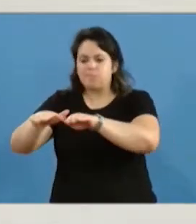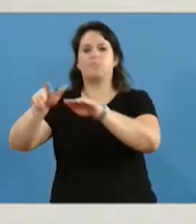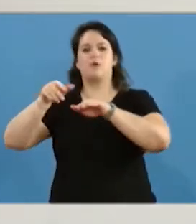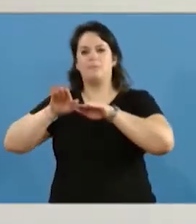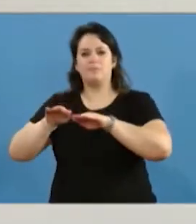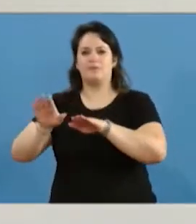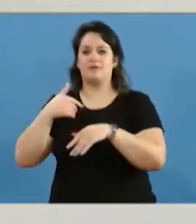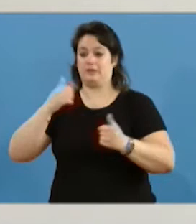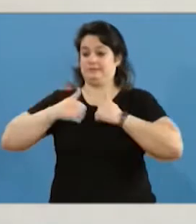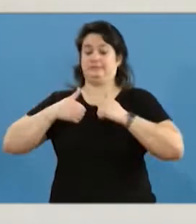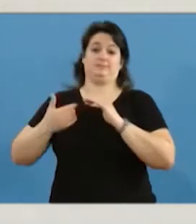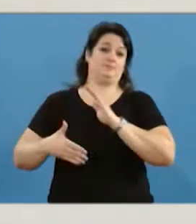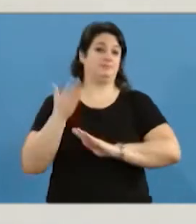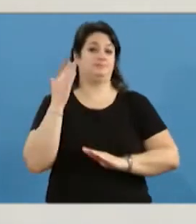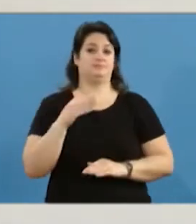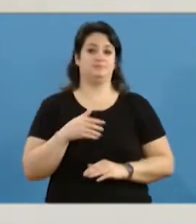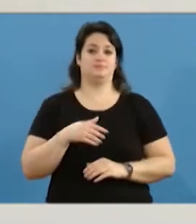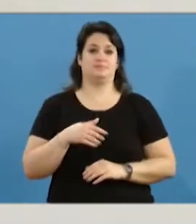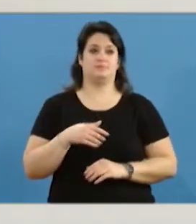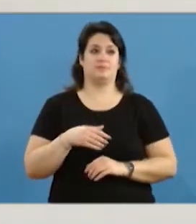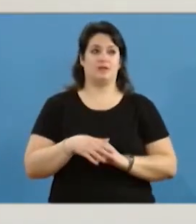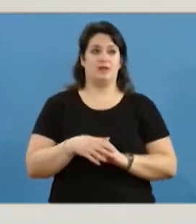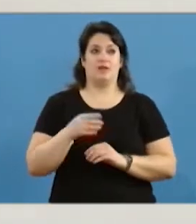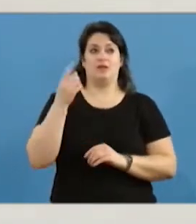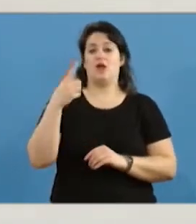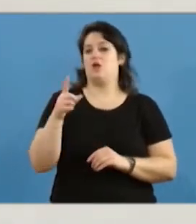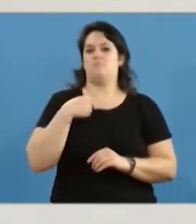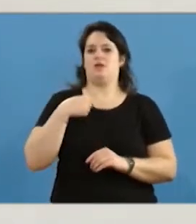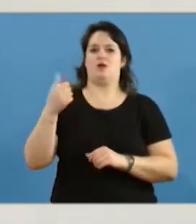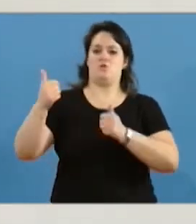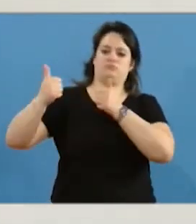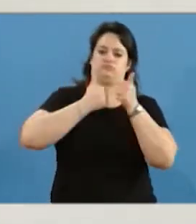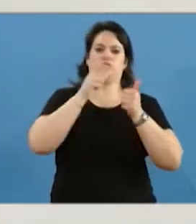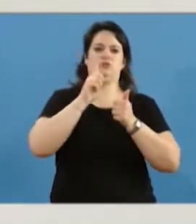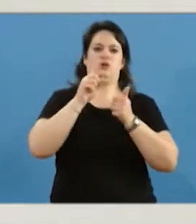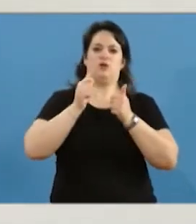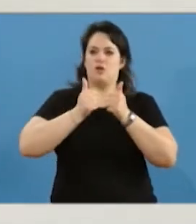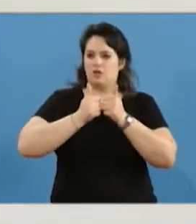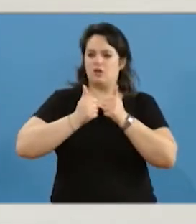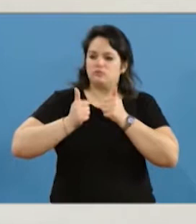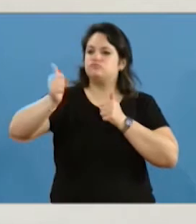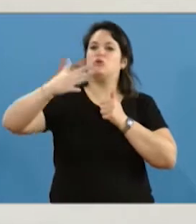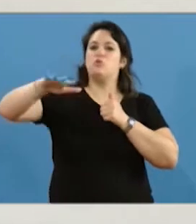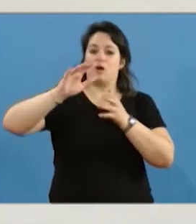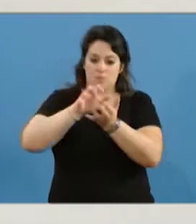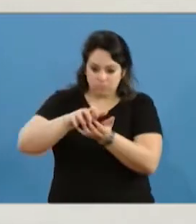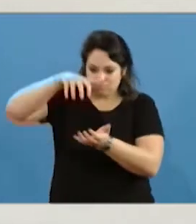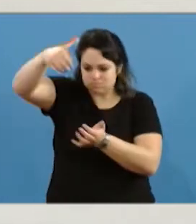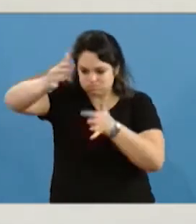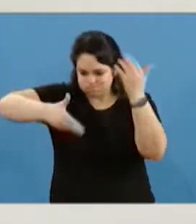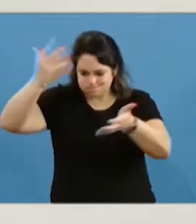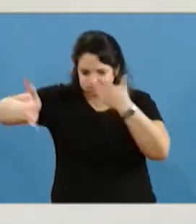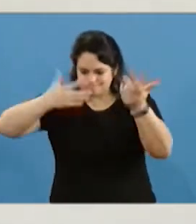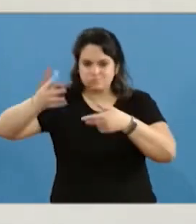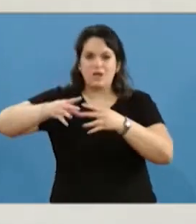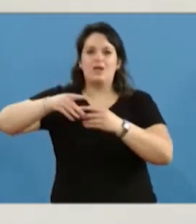salí corriendo. Sin embargo, ella no me persiguió. Empezó a revolver un baúl y a sacar